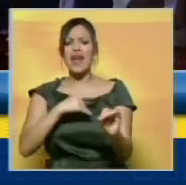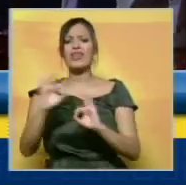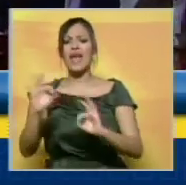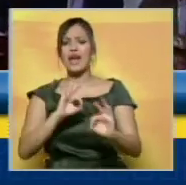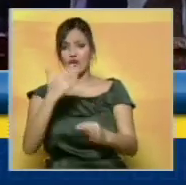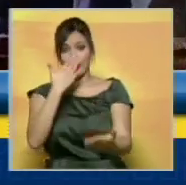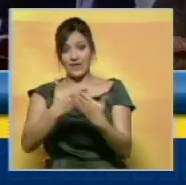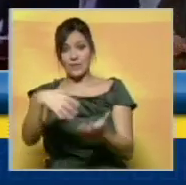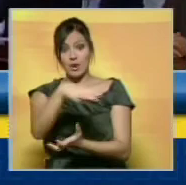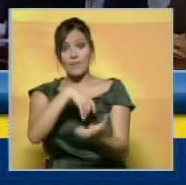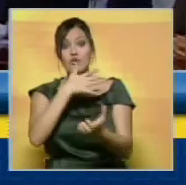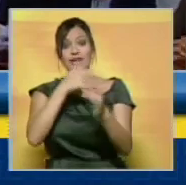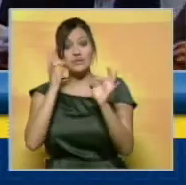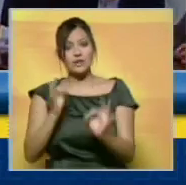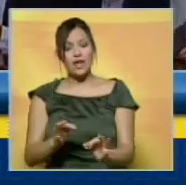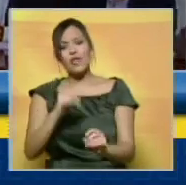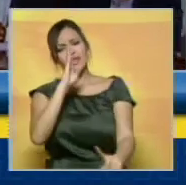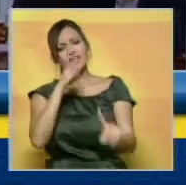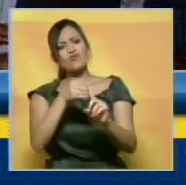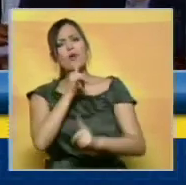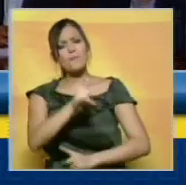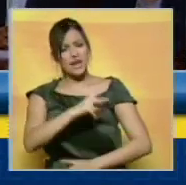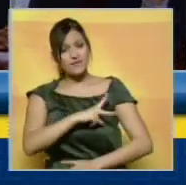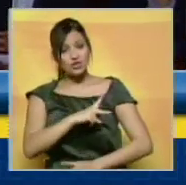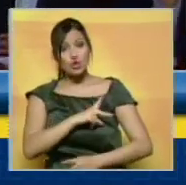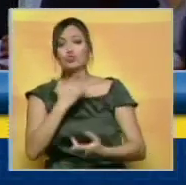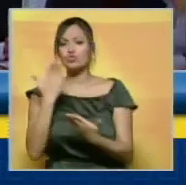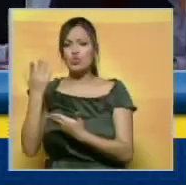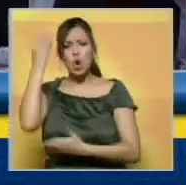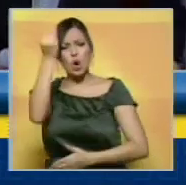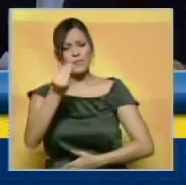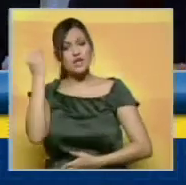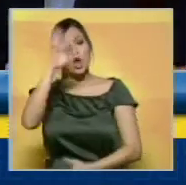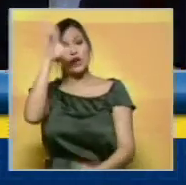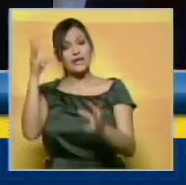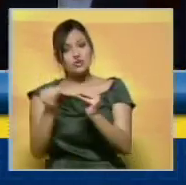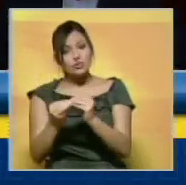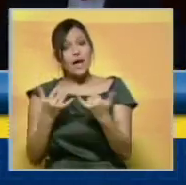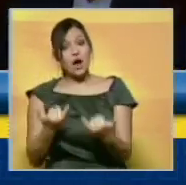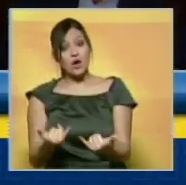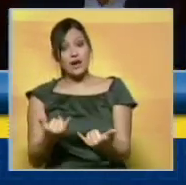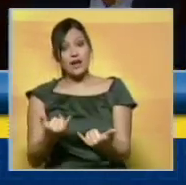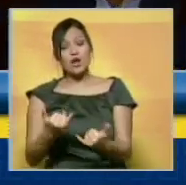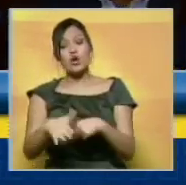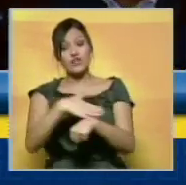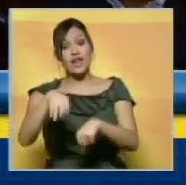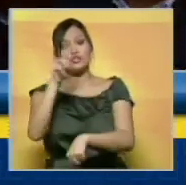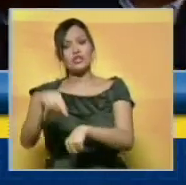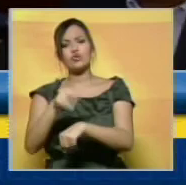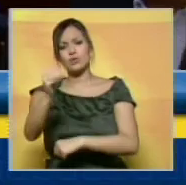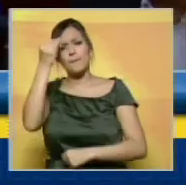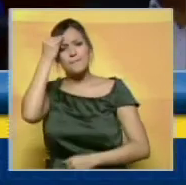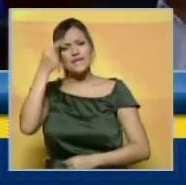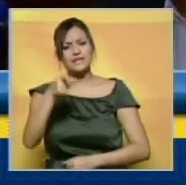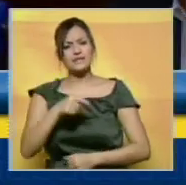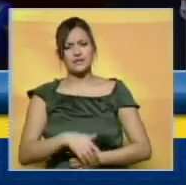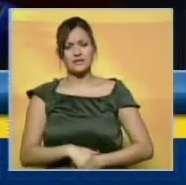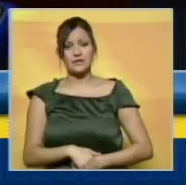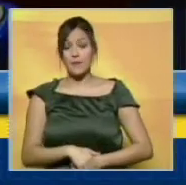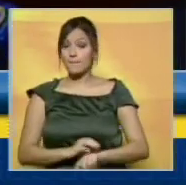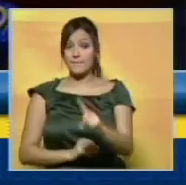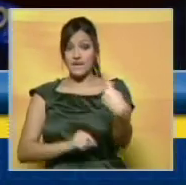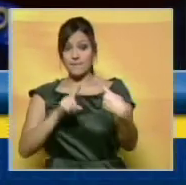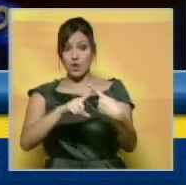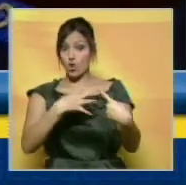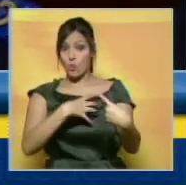los problemas de la inseguridad. Estamos en vivo para Noticiero Venevisión. Sus palabras en resumen al llamado que le hacen al gobierno nacional. Sí, en primer lugar,